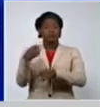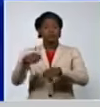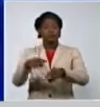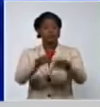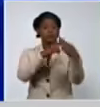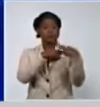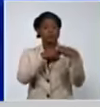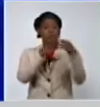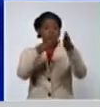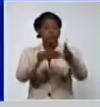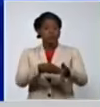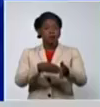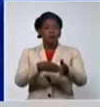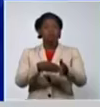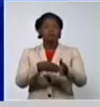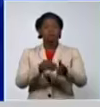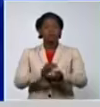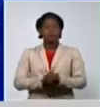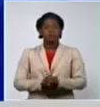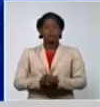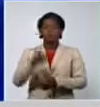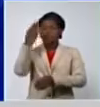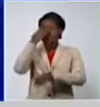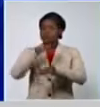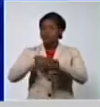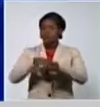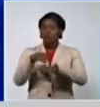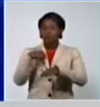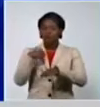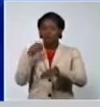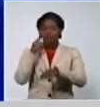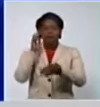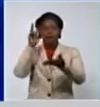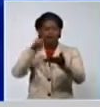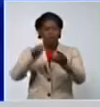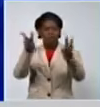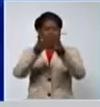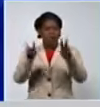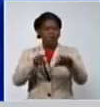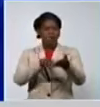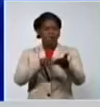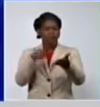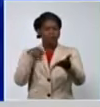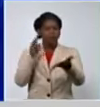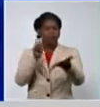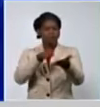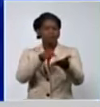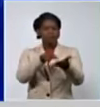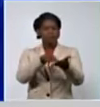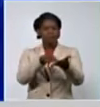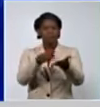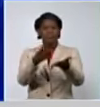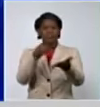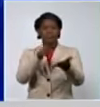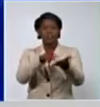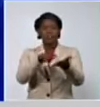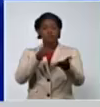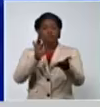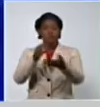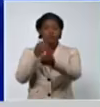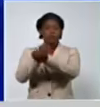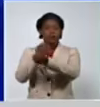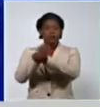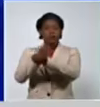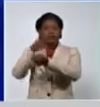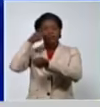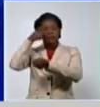Sí, así, disculpa, yo tengo aquí el artículo, ¿no?, que también me lo enviaron, y es así el título: un experto alerta sobre